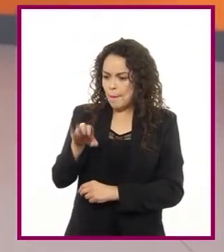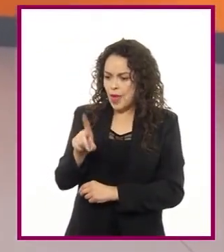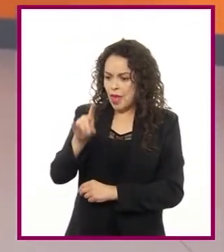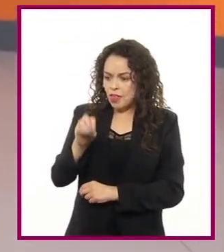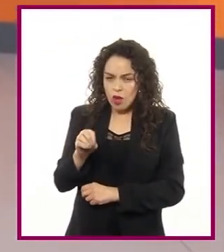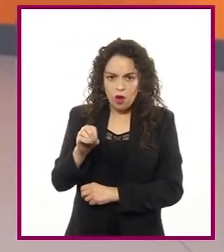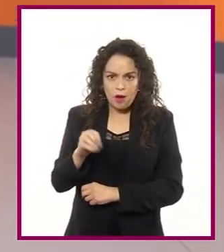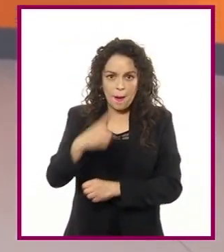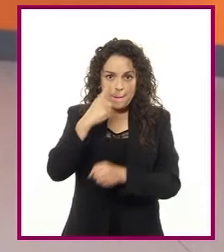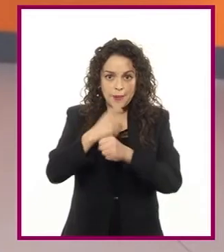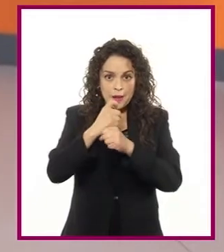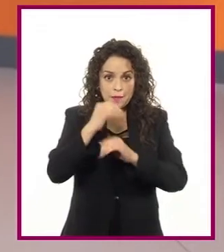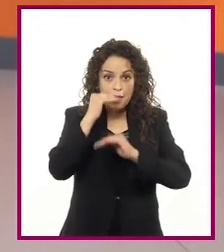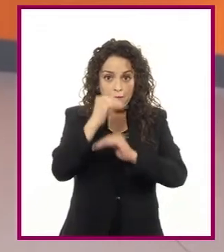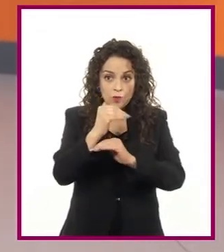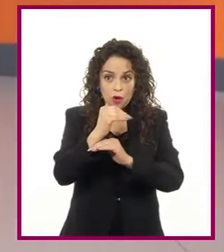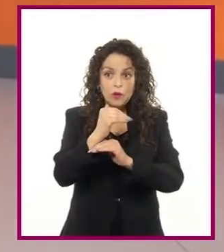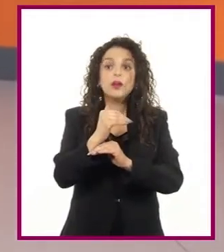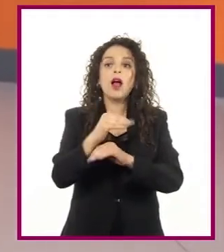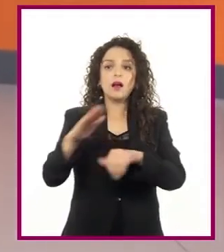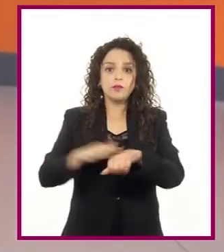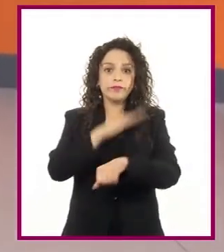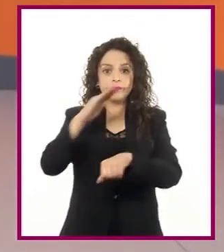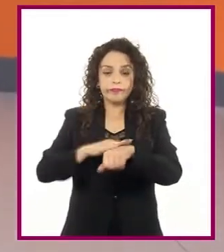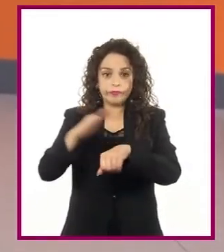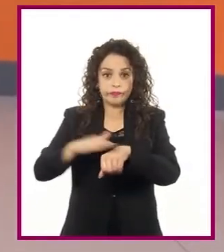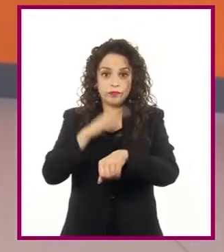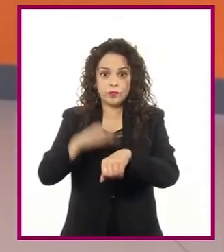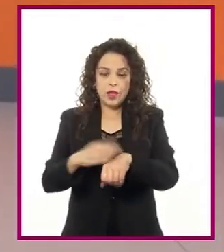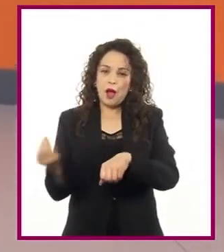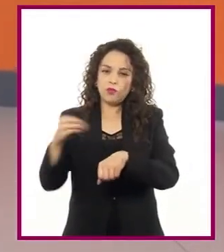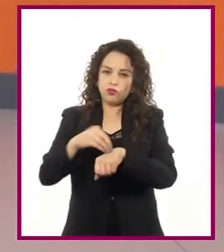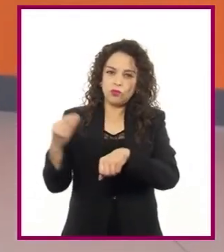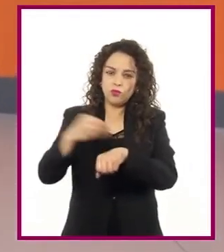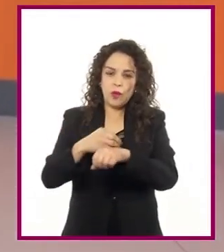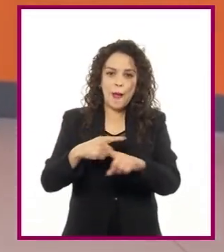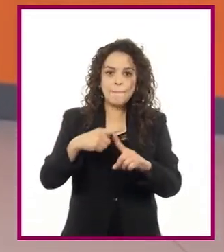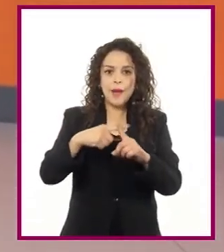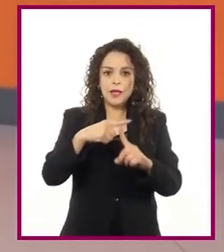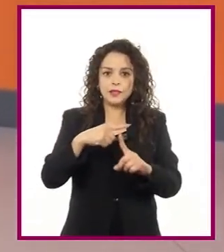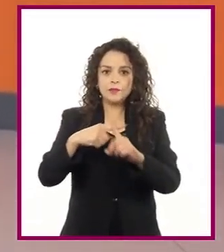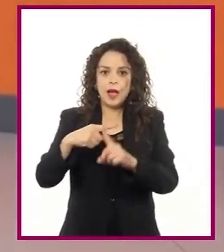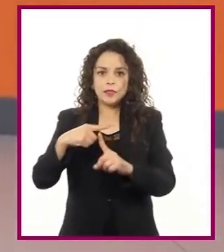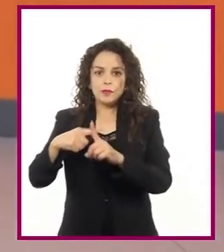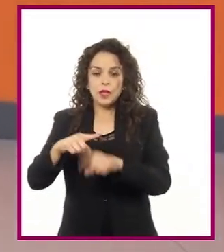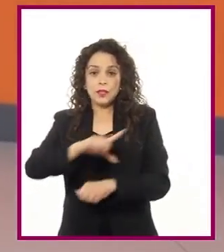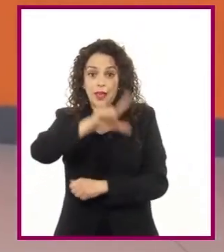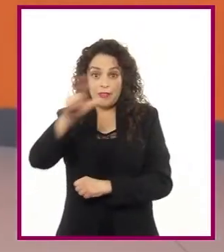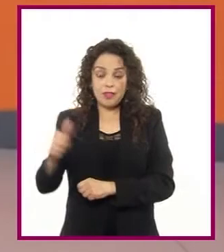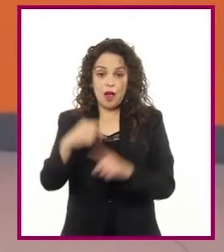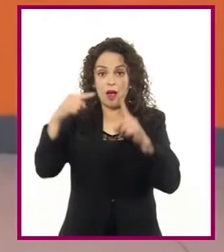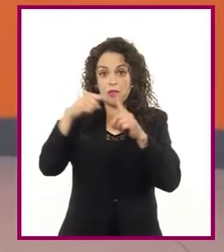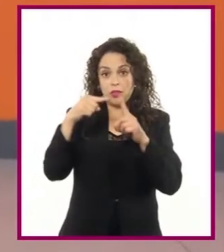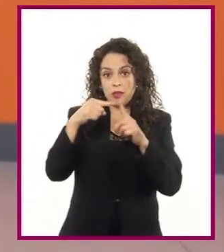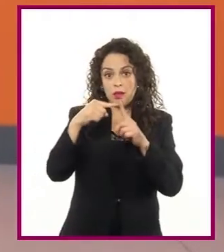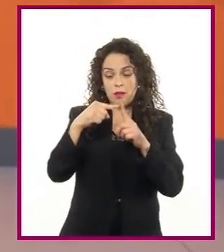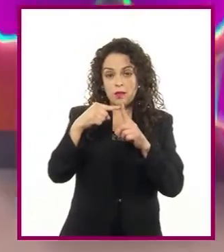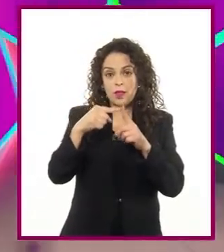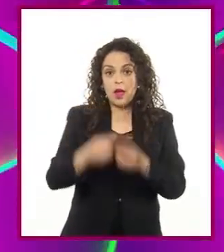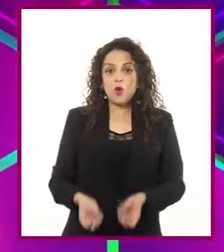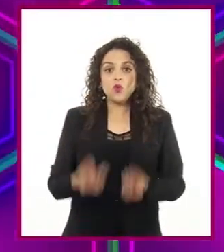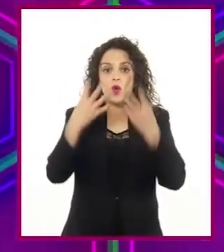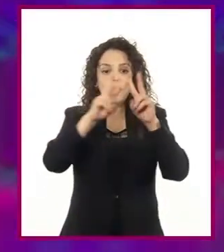se suman las calificaciones obtenidas y esa suma se divide entre el número de